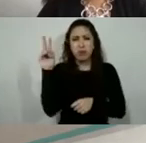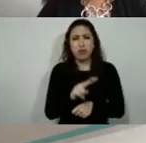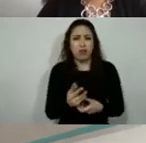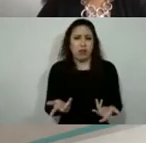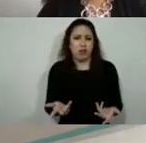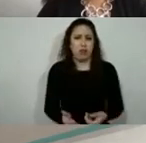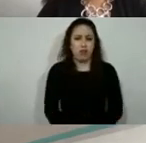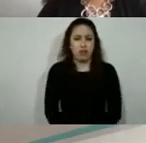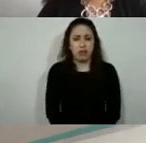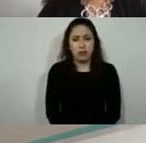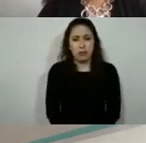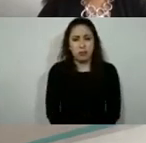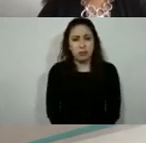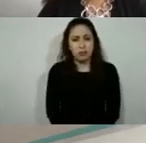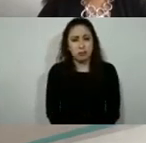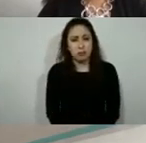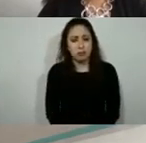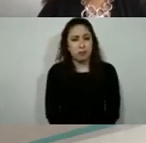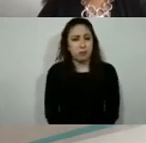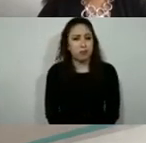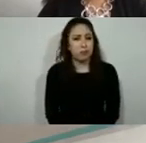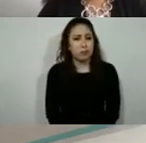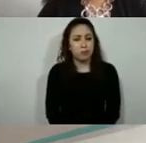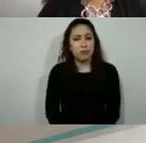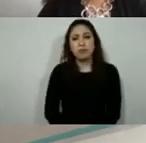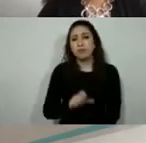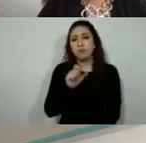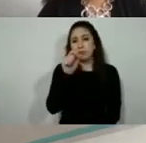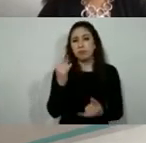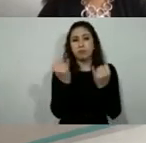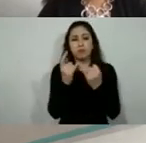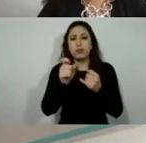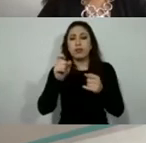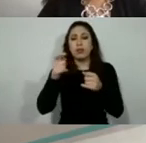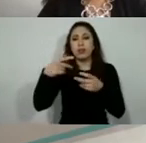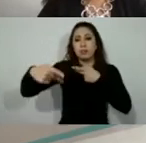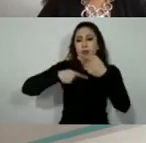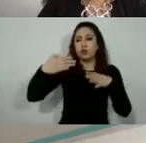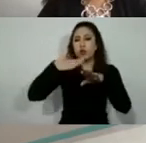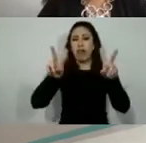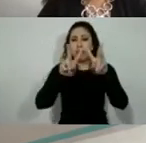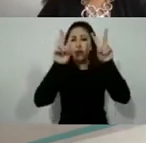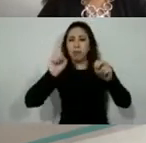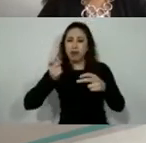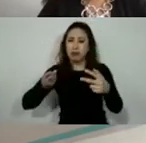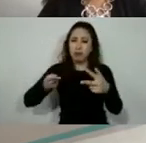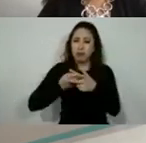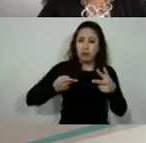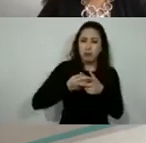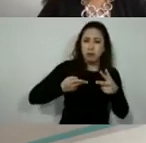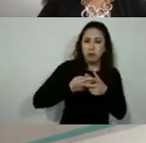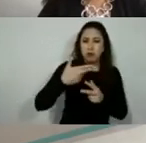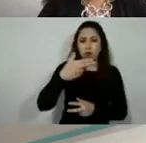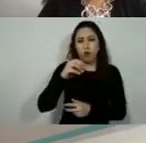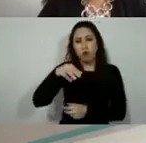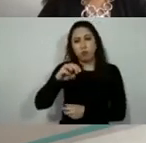Bueno, y también en cuanto a homicidios, quiero mencionar los homicidios dolosos,